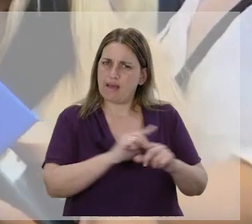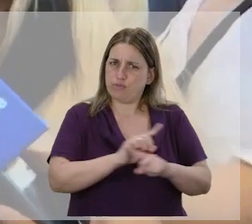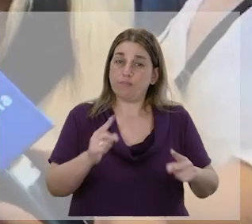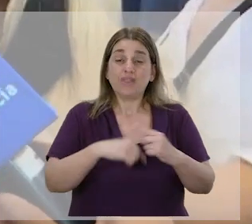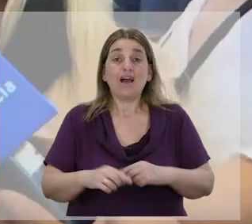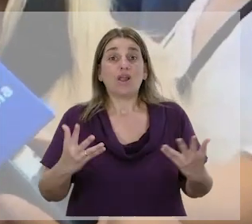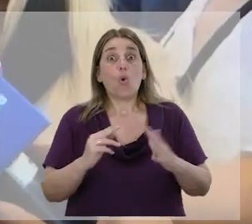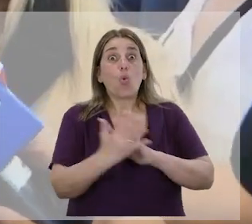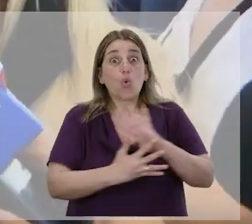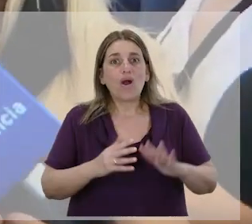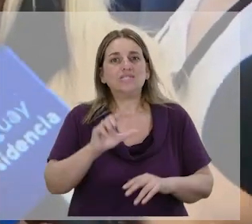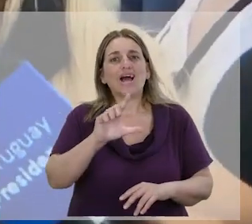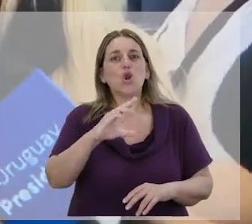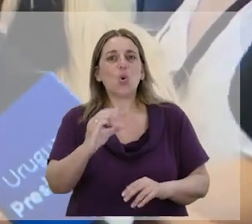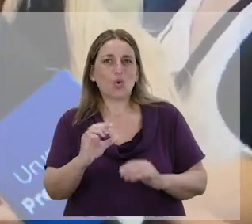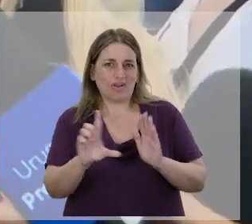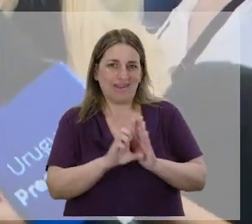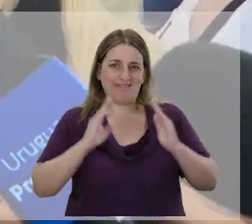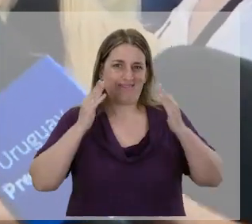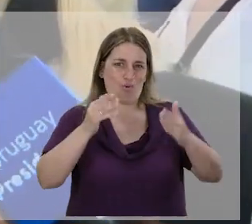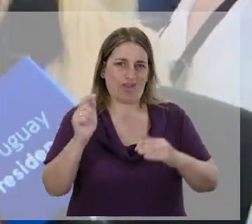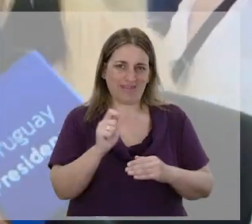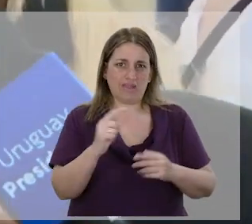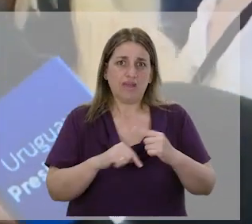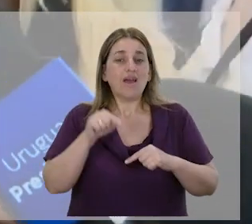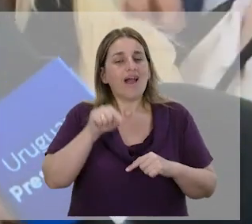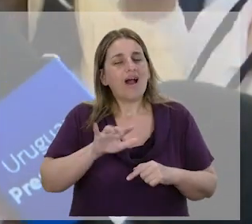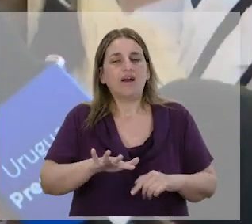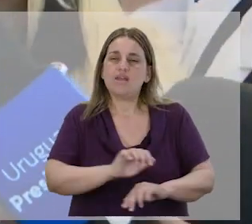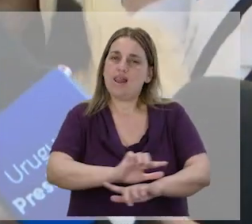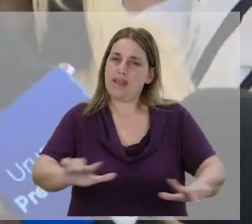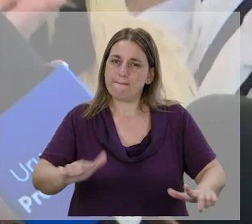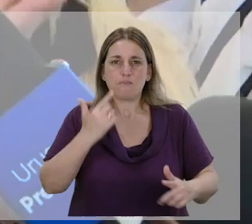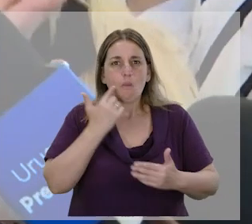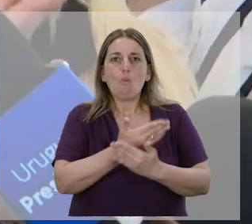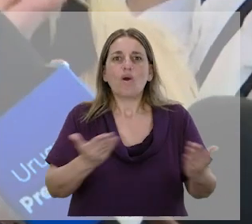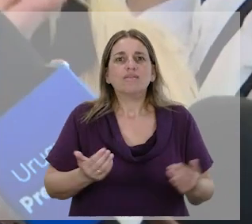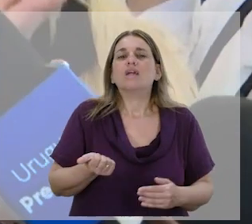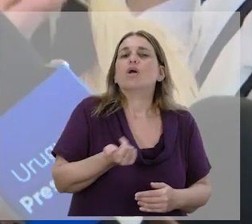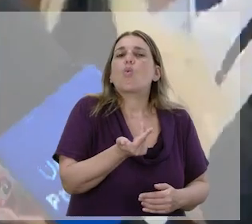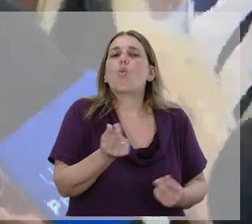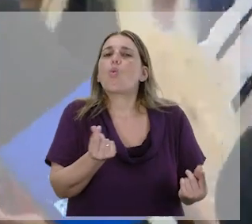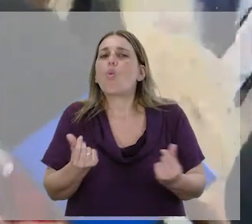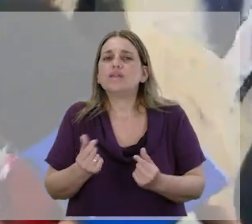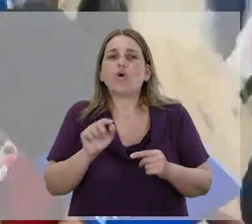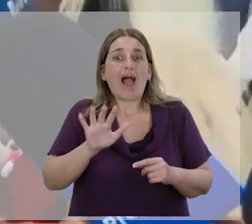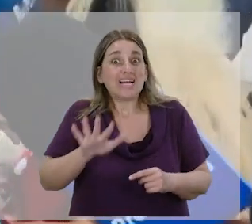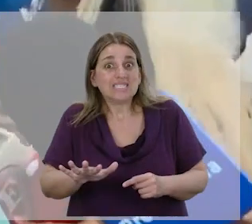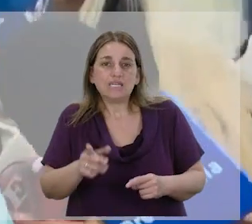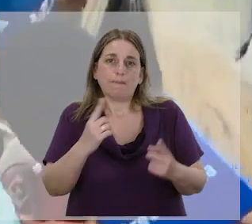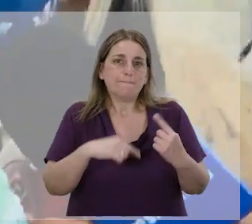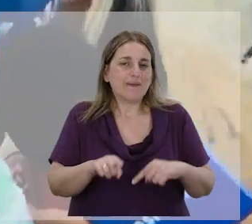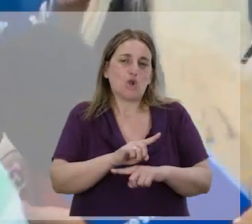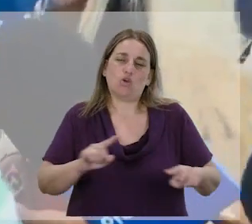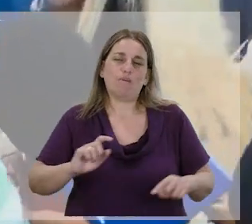los uruguayos, después de la ley de urgente consideración, con este sistema se le dice, esto es lo que debería costar los combustibles y por esta